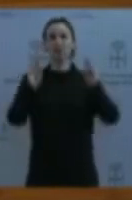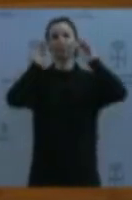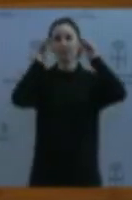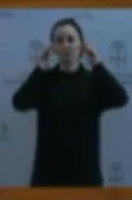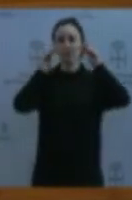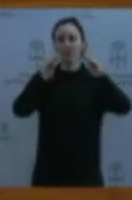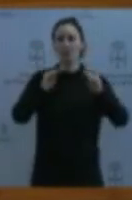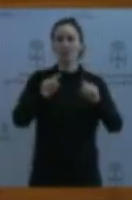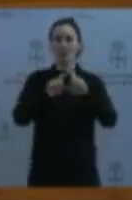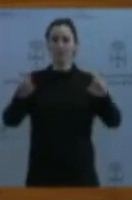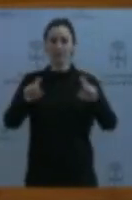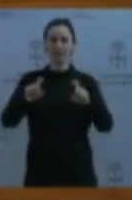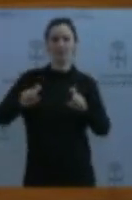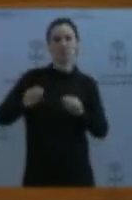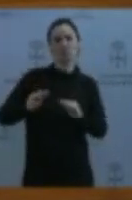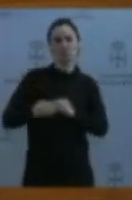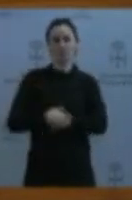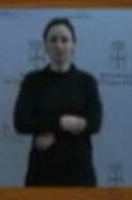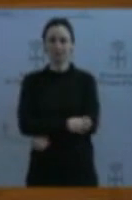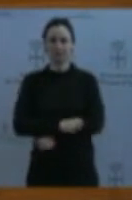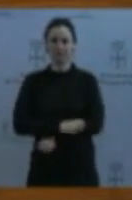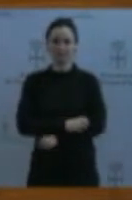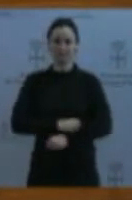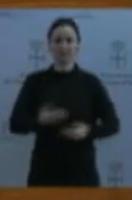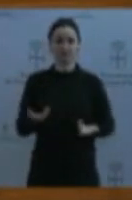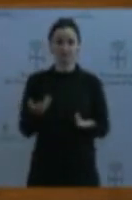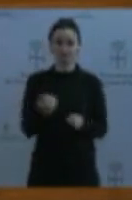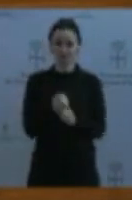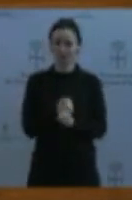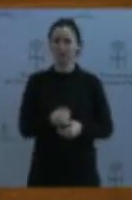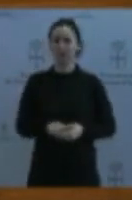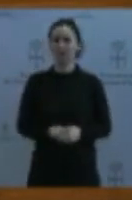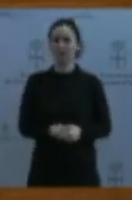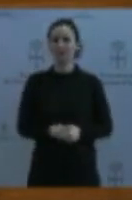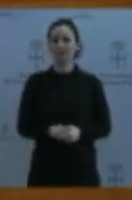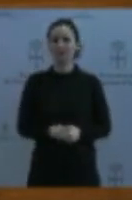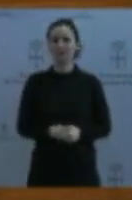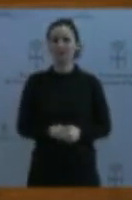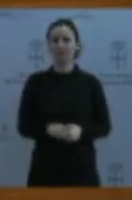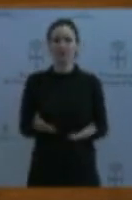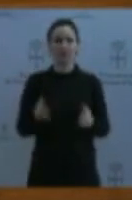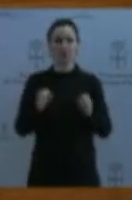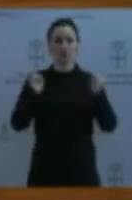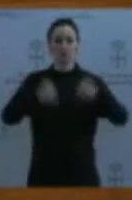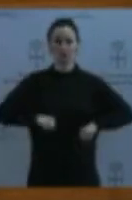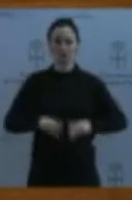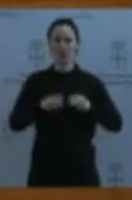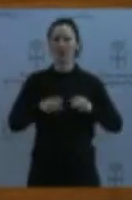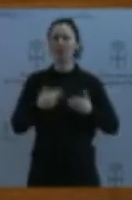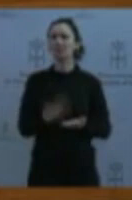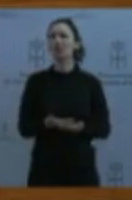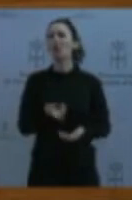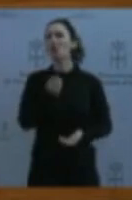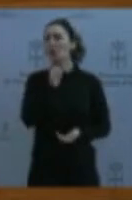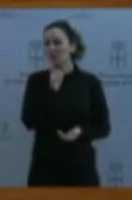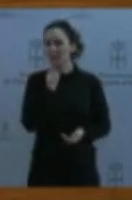agencia pública de empleo a entes que formaban parte de la concertación social, ¿cómo la justifican? Ese es el verdadero fraude que